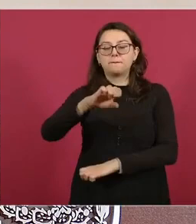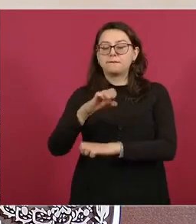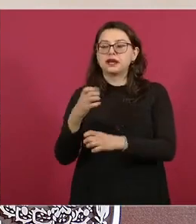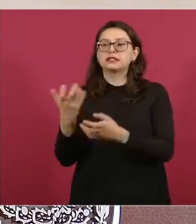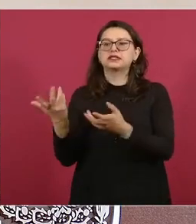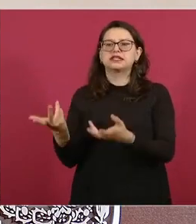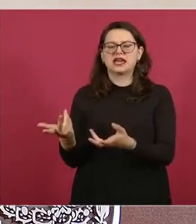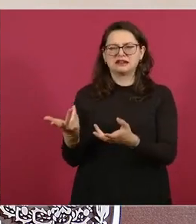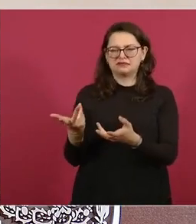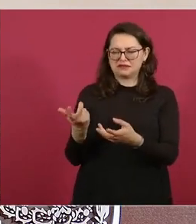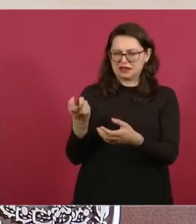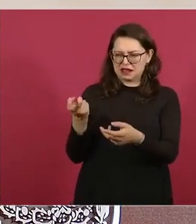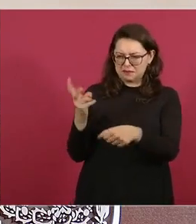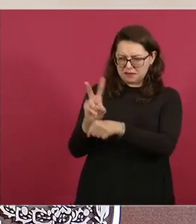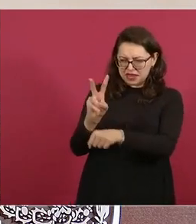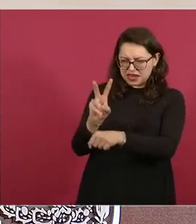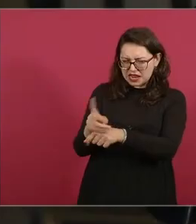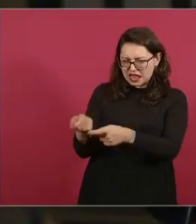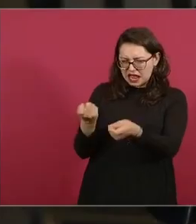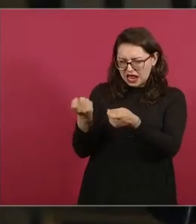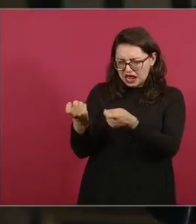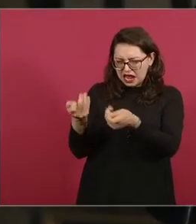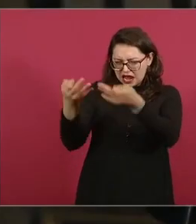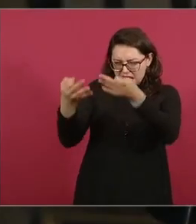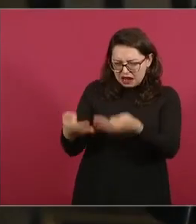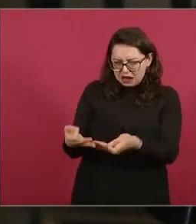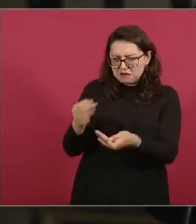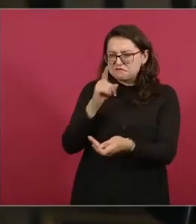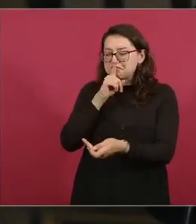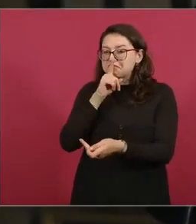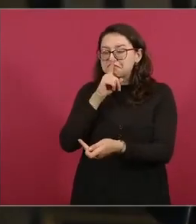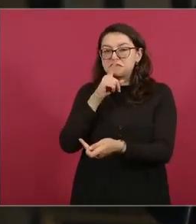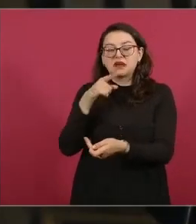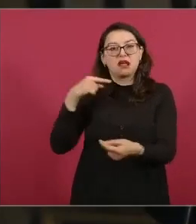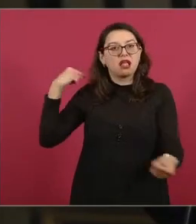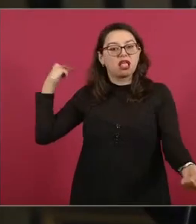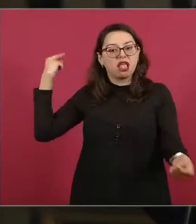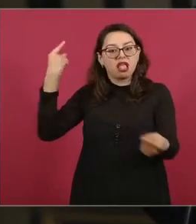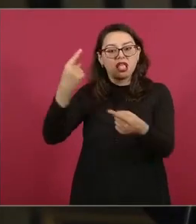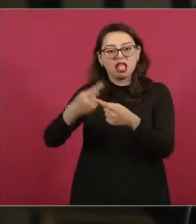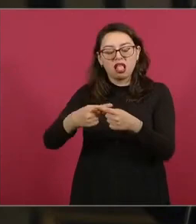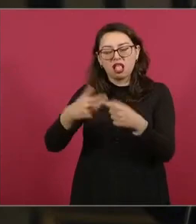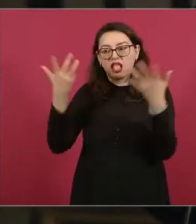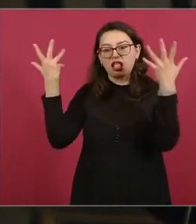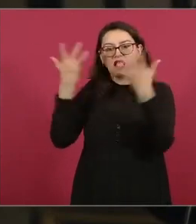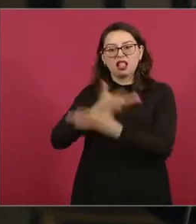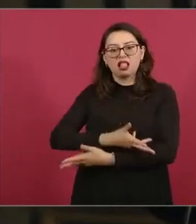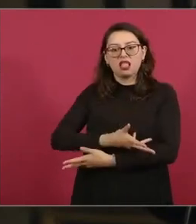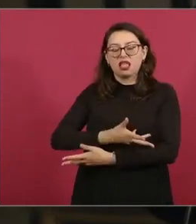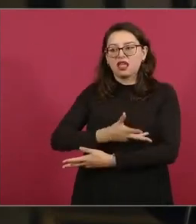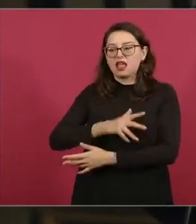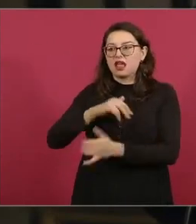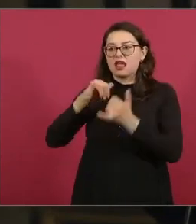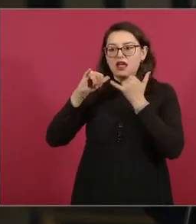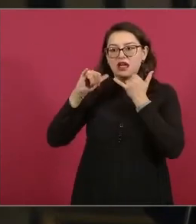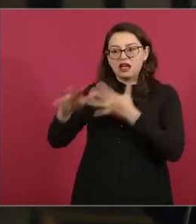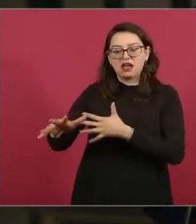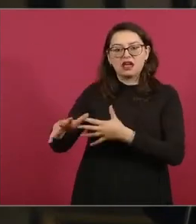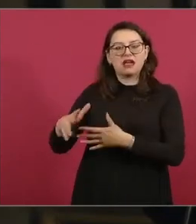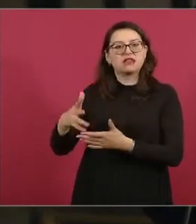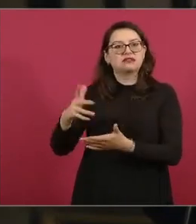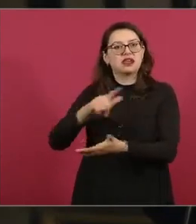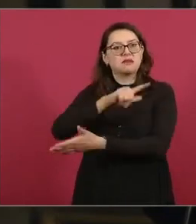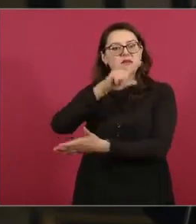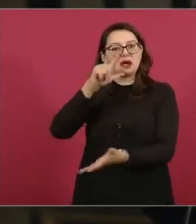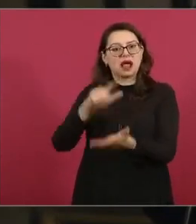a escenarios pues de posibles fraudes electorales. Falta una ley al respecto, falta que se legisle,